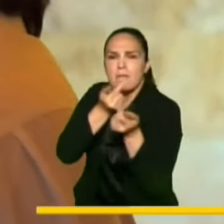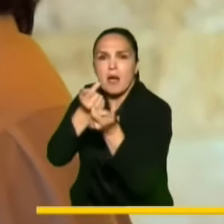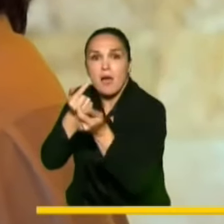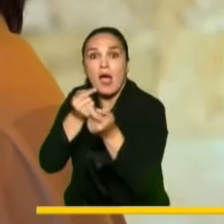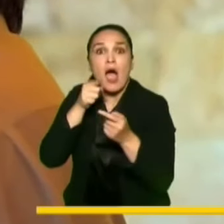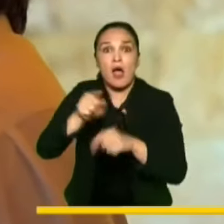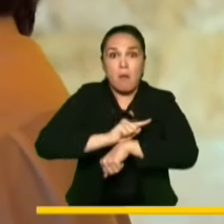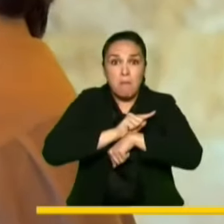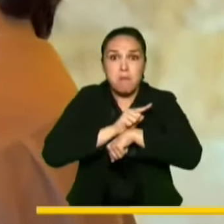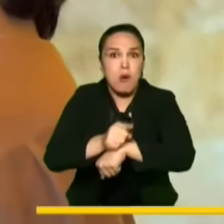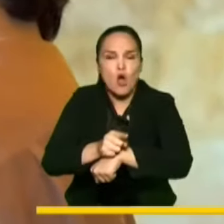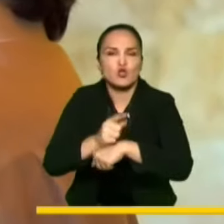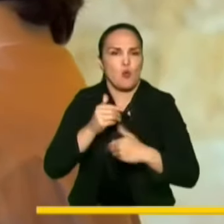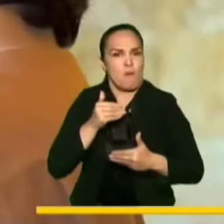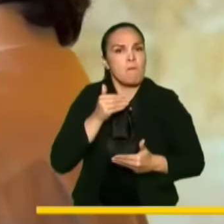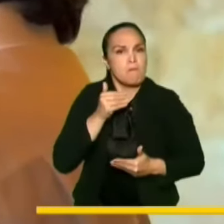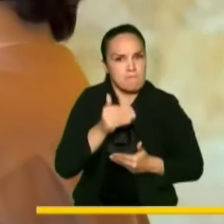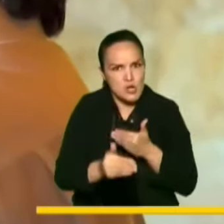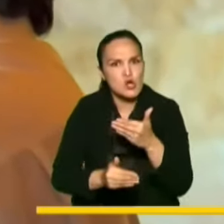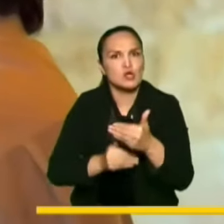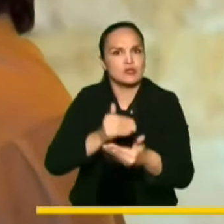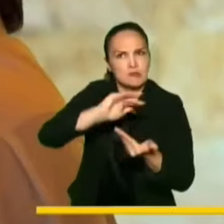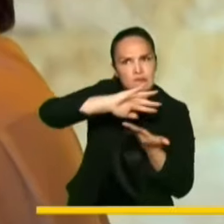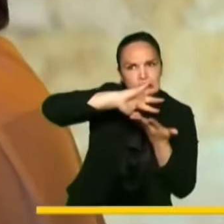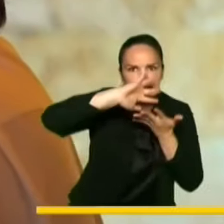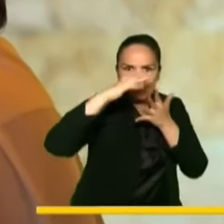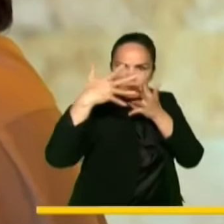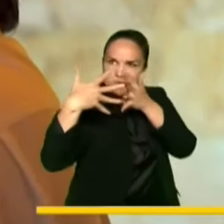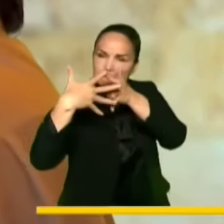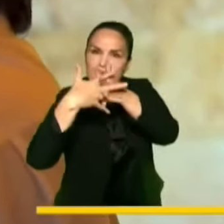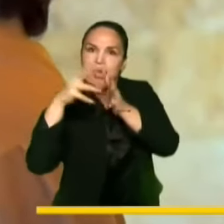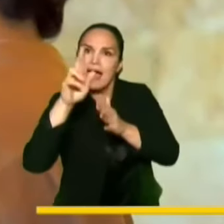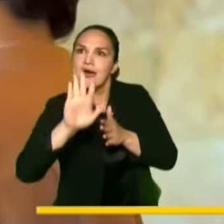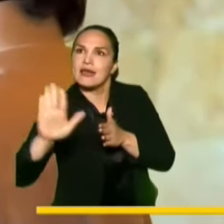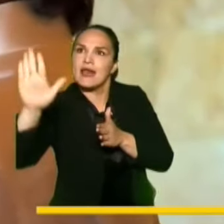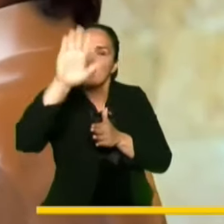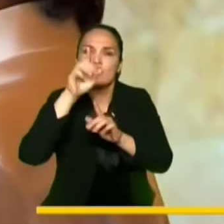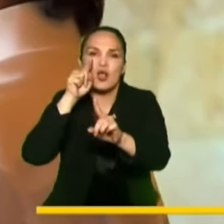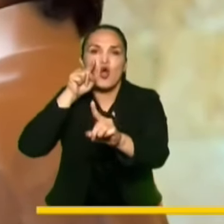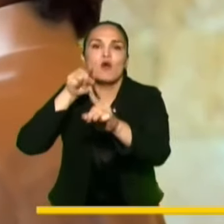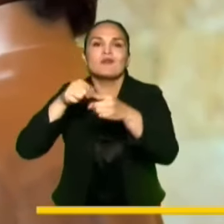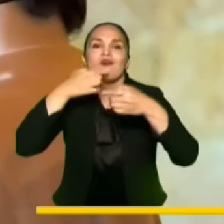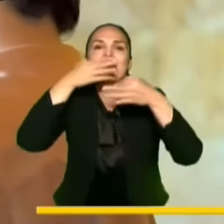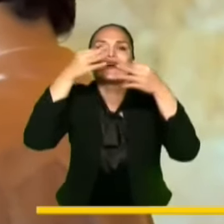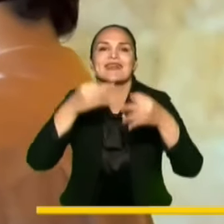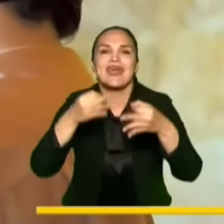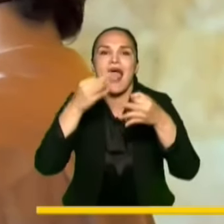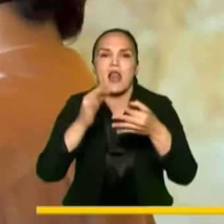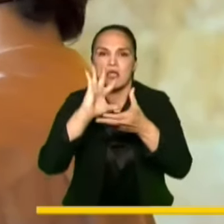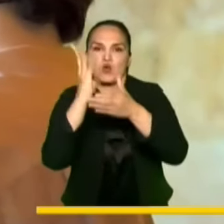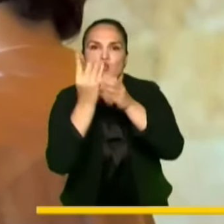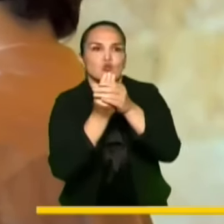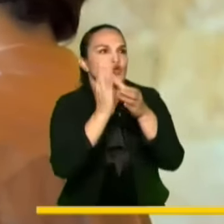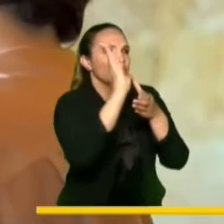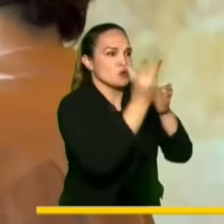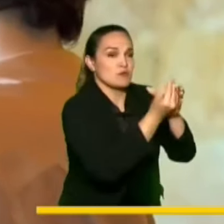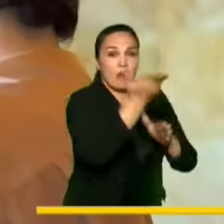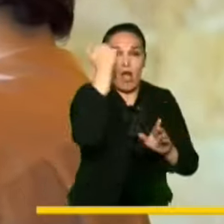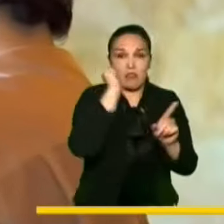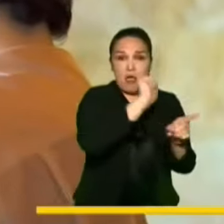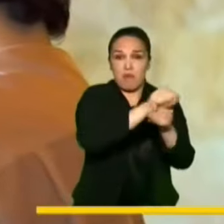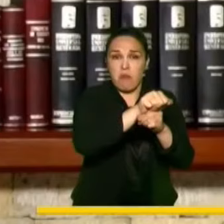no solo de convergencia regional, sino de inclusión real de poblaciones vulnerables